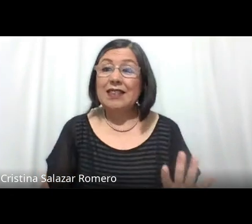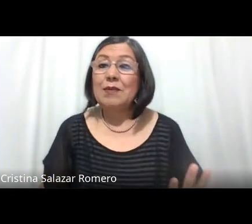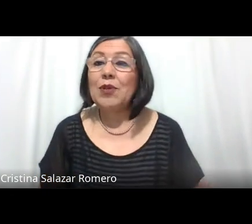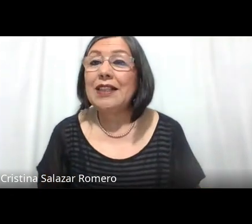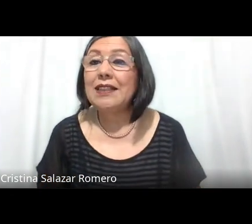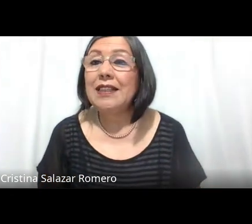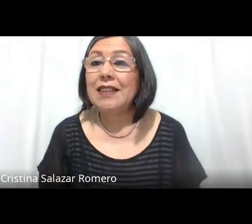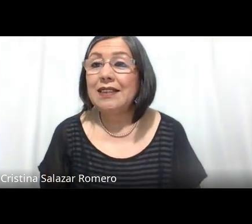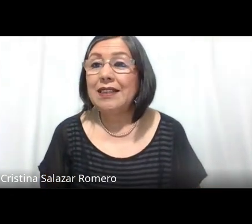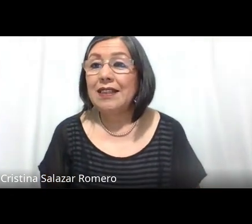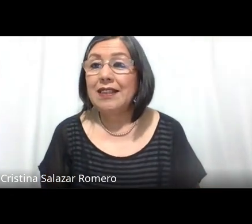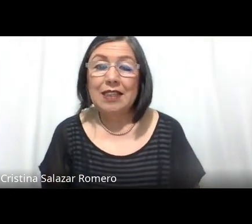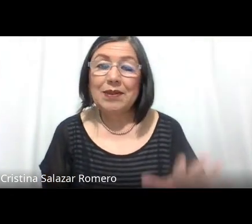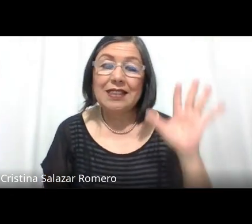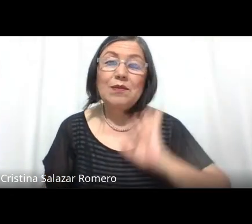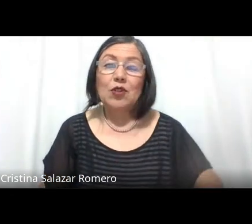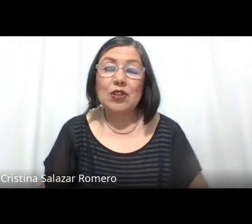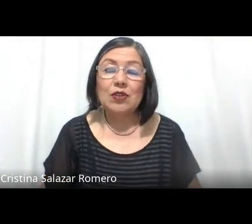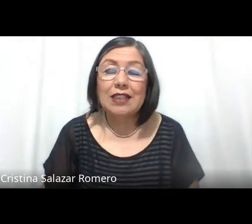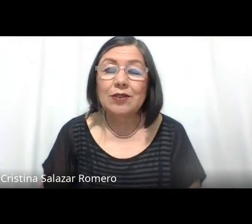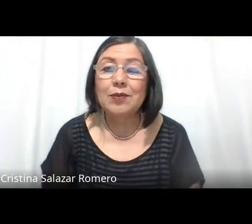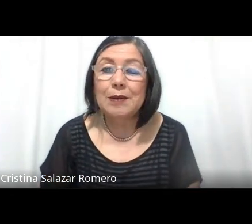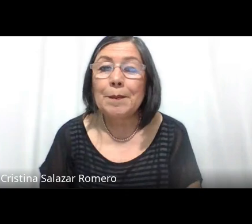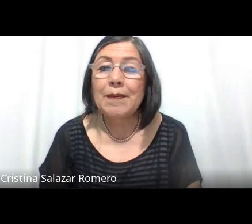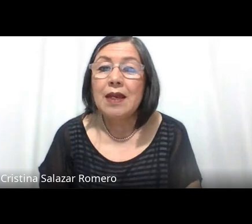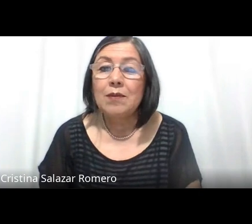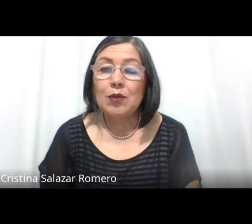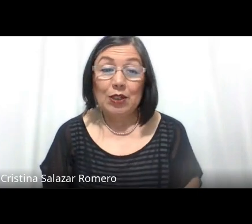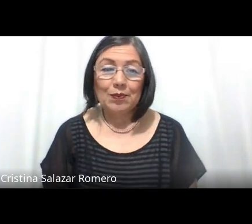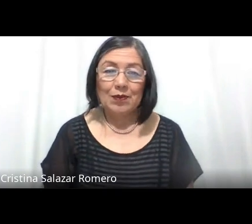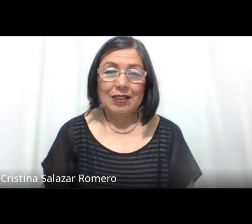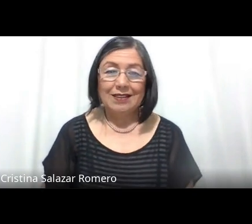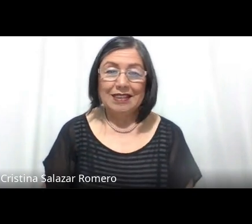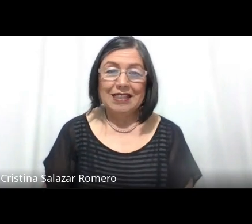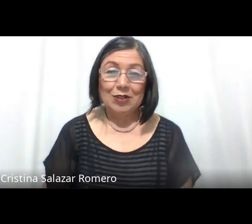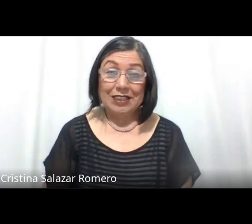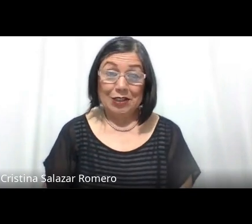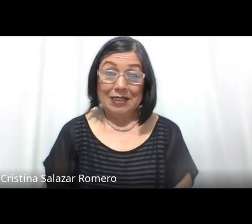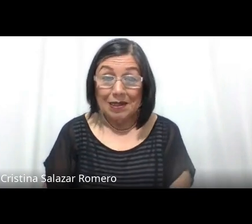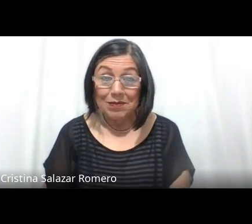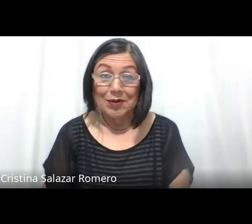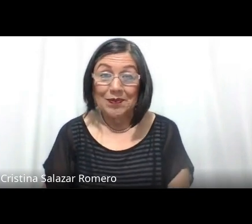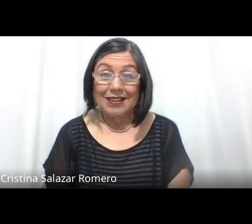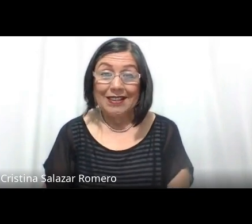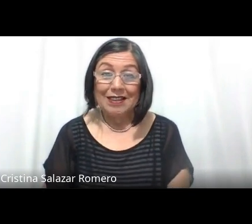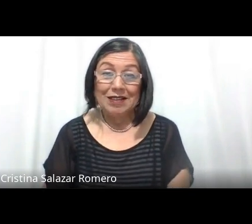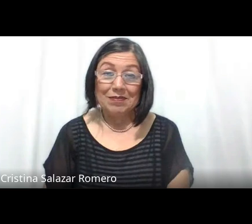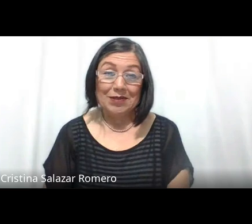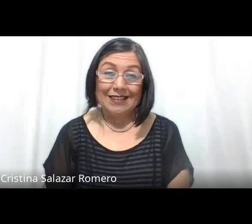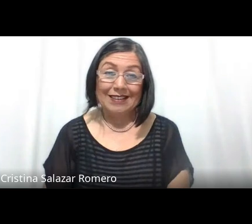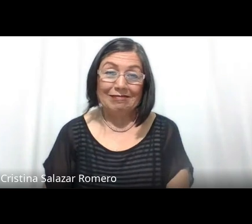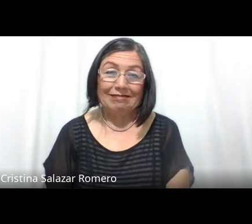es importante tener presente todos esos rasgos, ¿verdad? Pues bueno, ya no les quito más tiempo